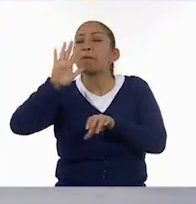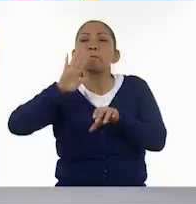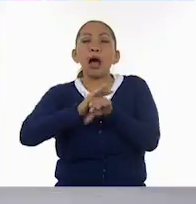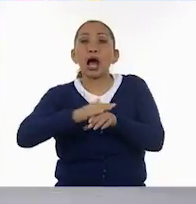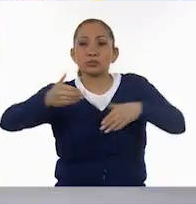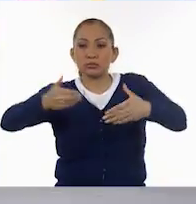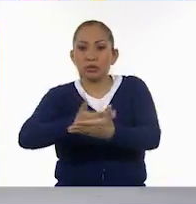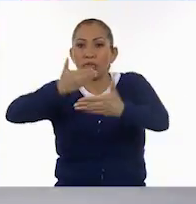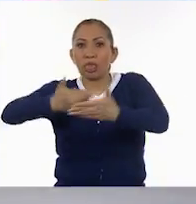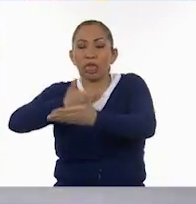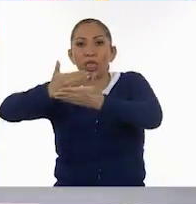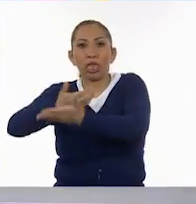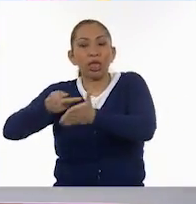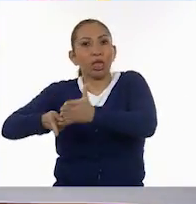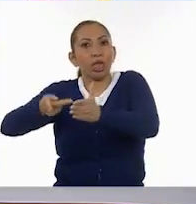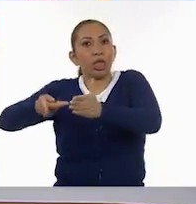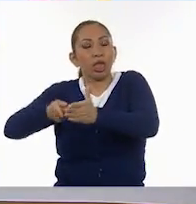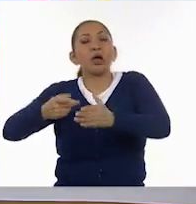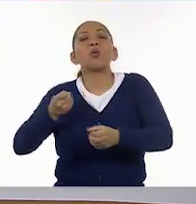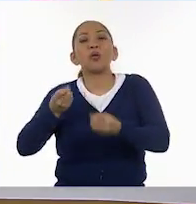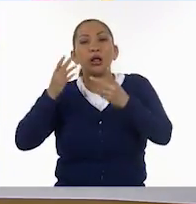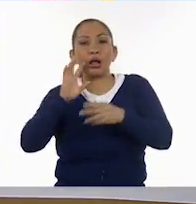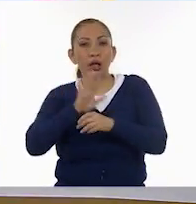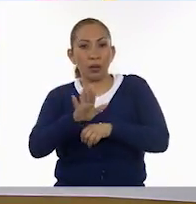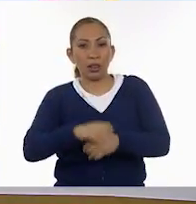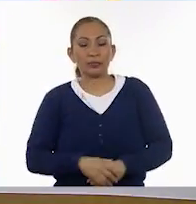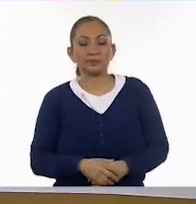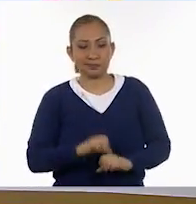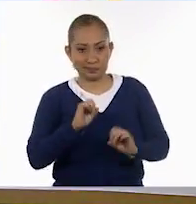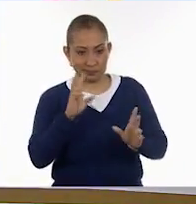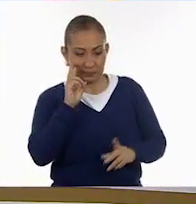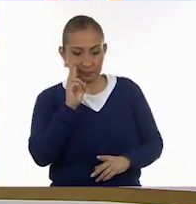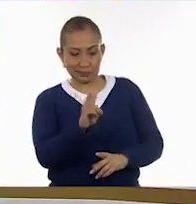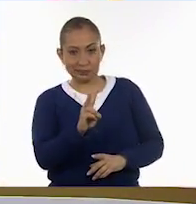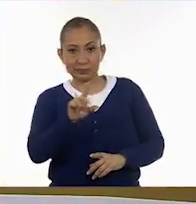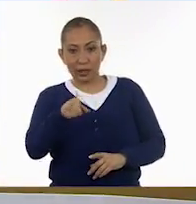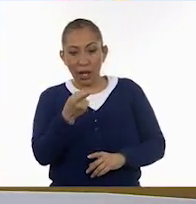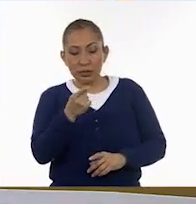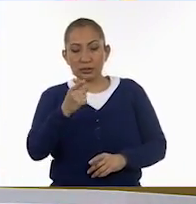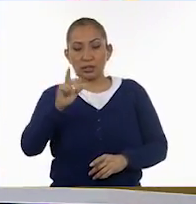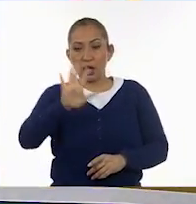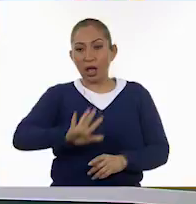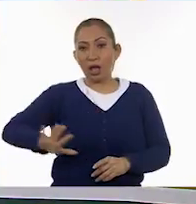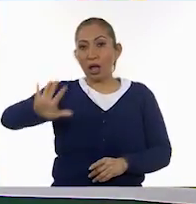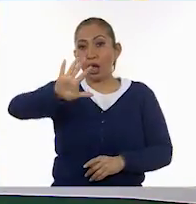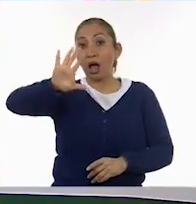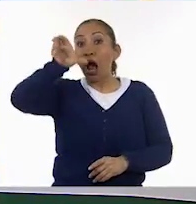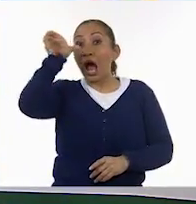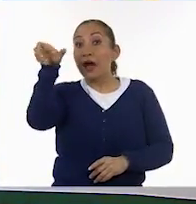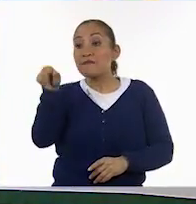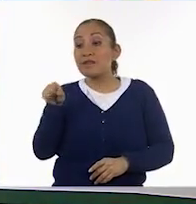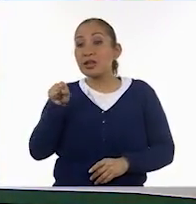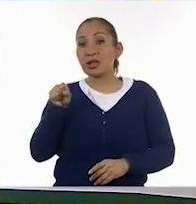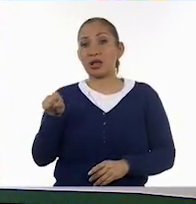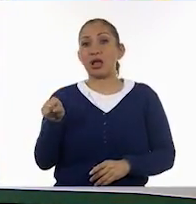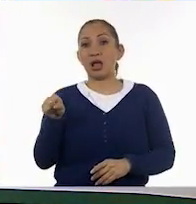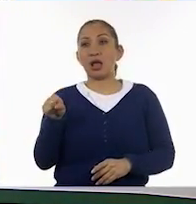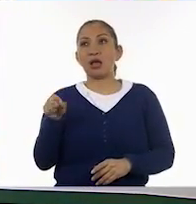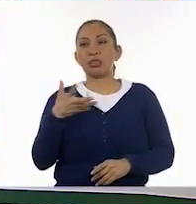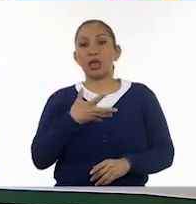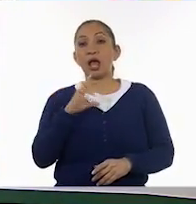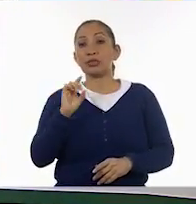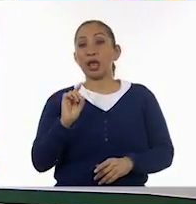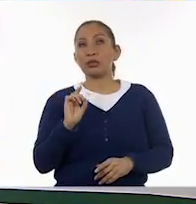que tiene mayor número de nacimientos. Por supuesto, es el continente africano